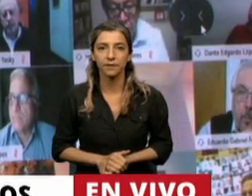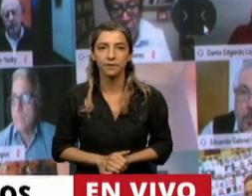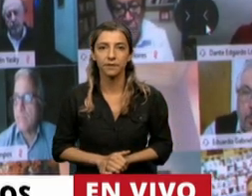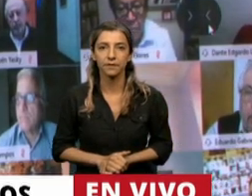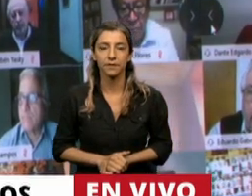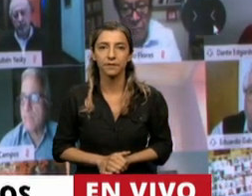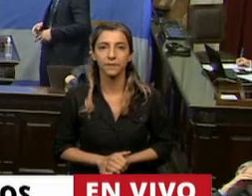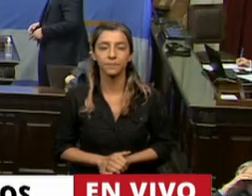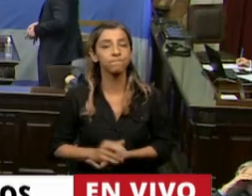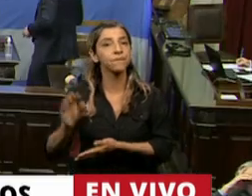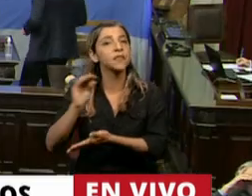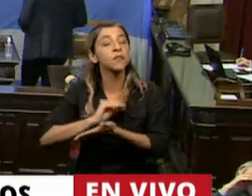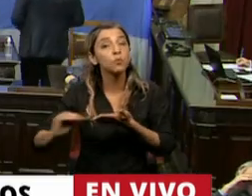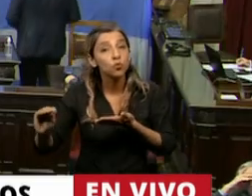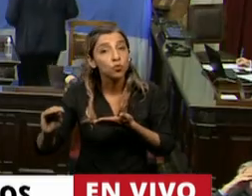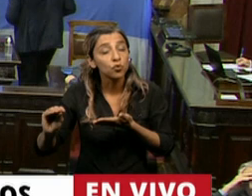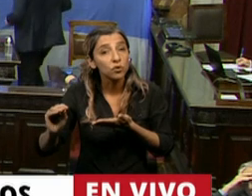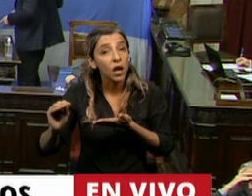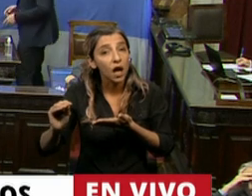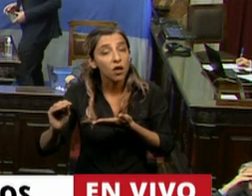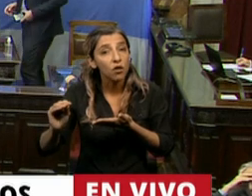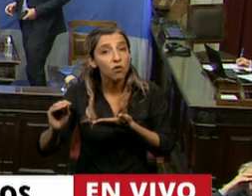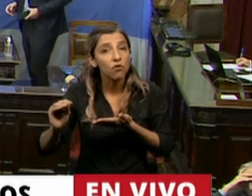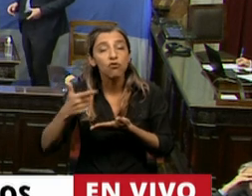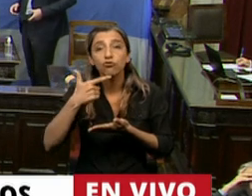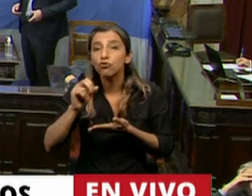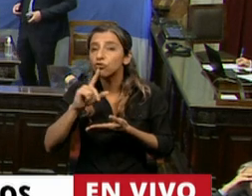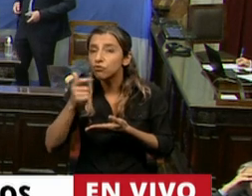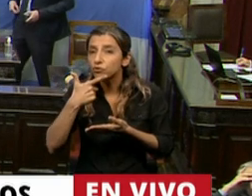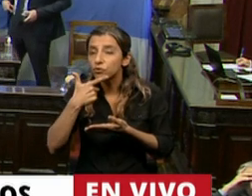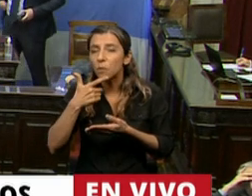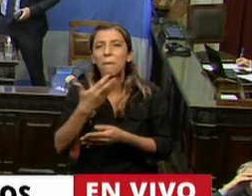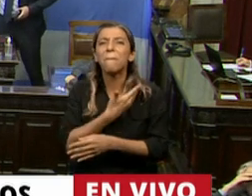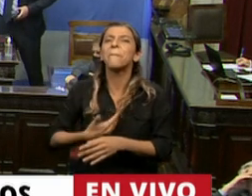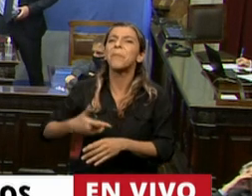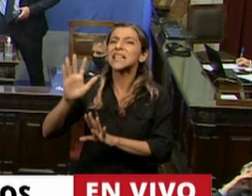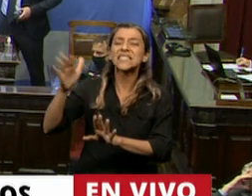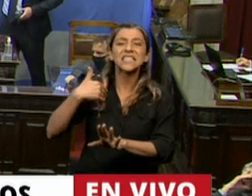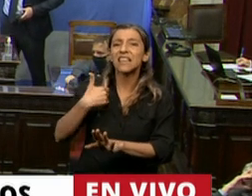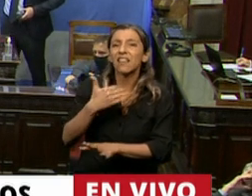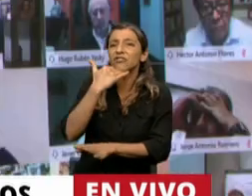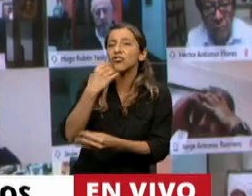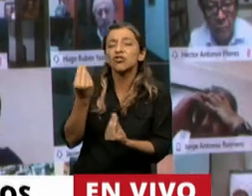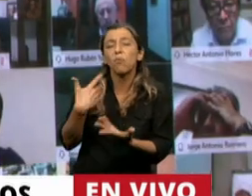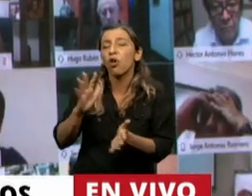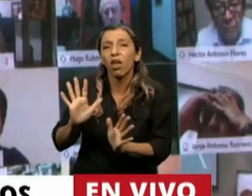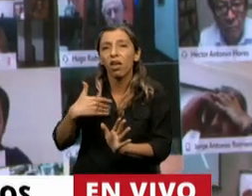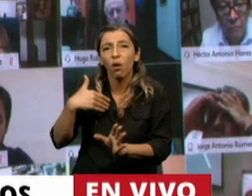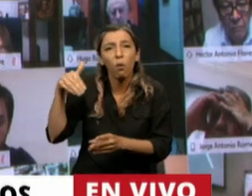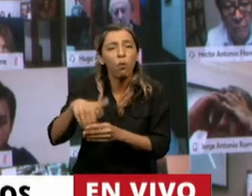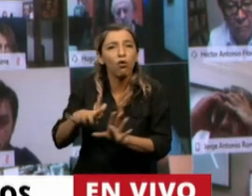sotos diputado Andrés sotos presidente no sé porque no lleva a votar así yo